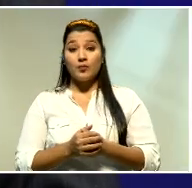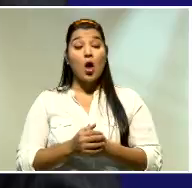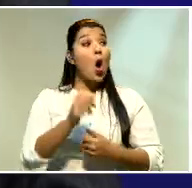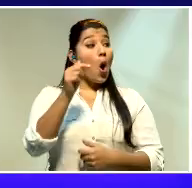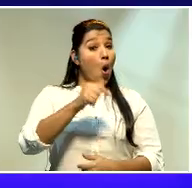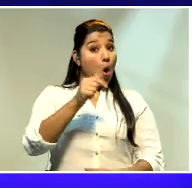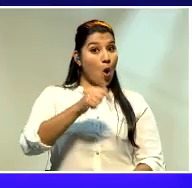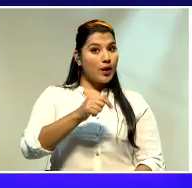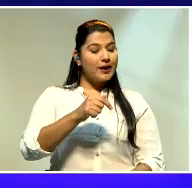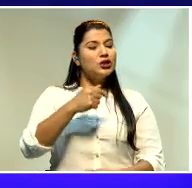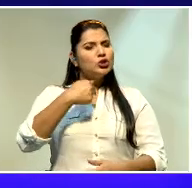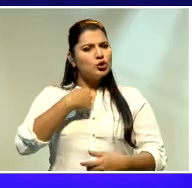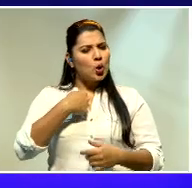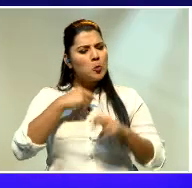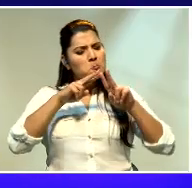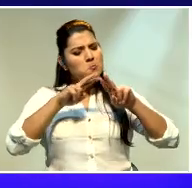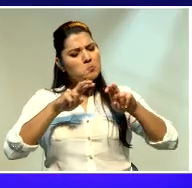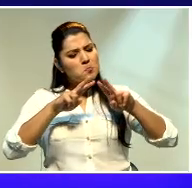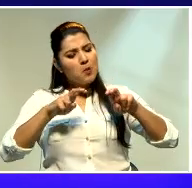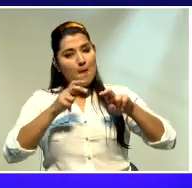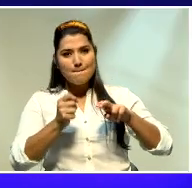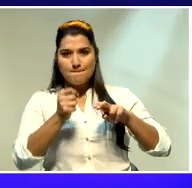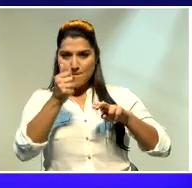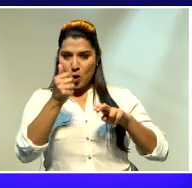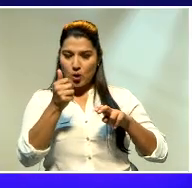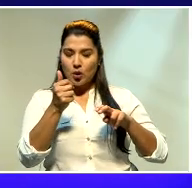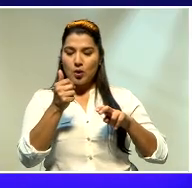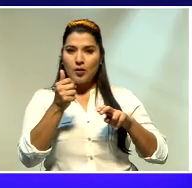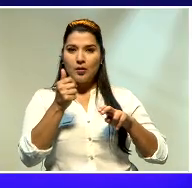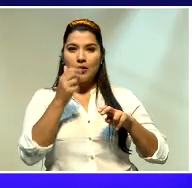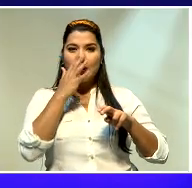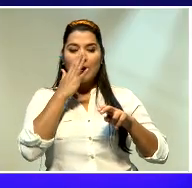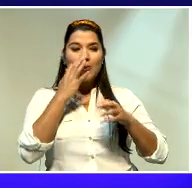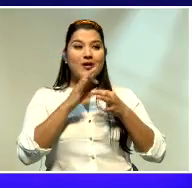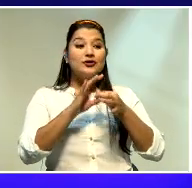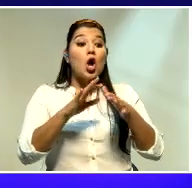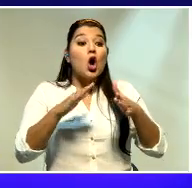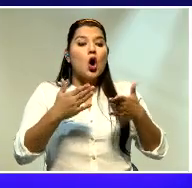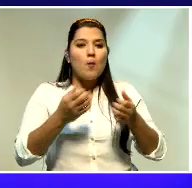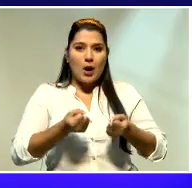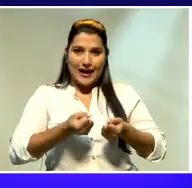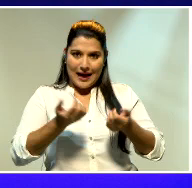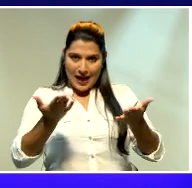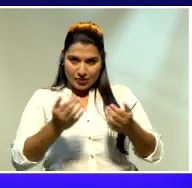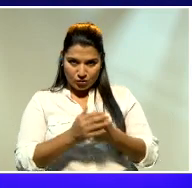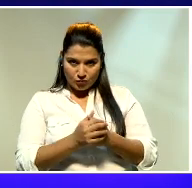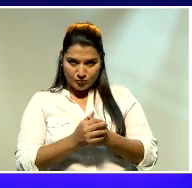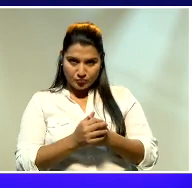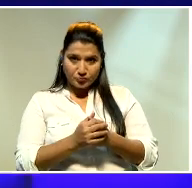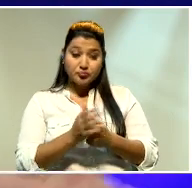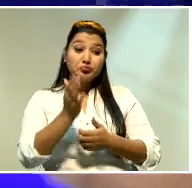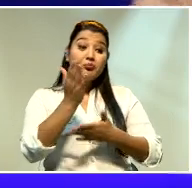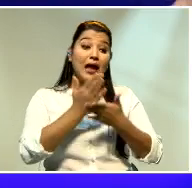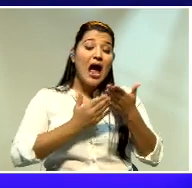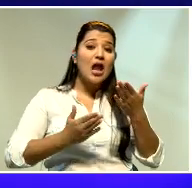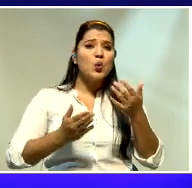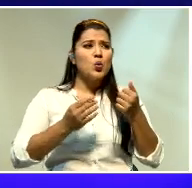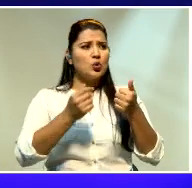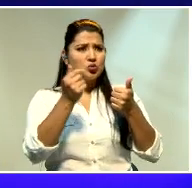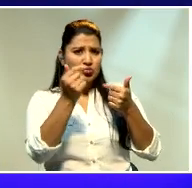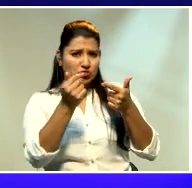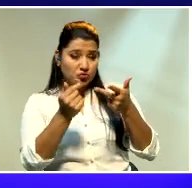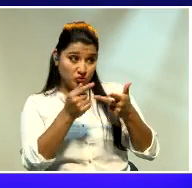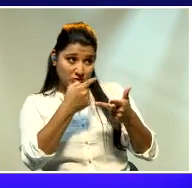hoy me di a la tarea de analizar un poco la composición del gasto, algunos de estos elementos que usted